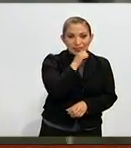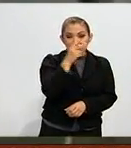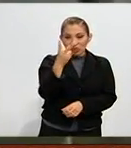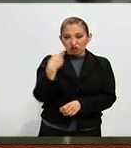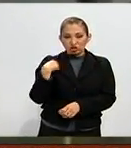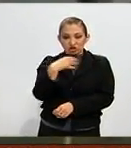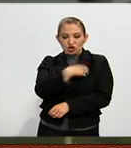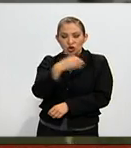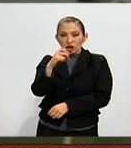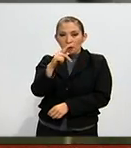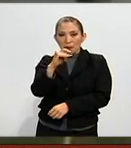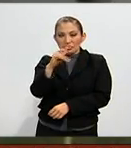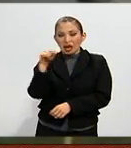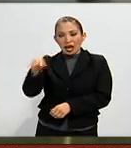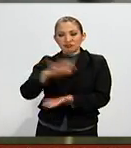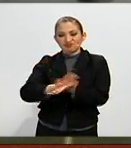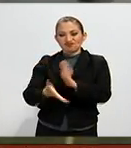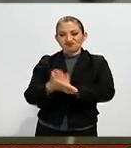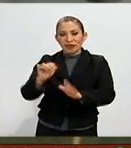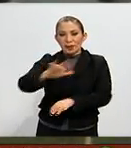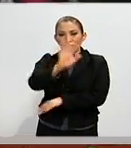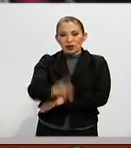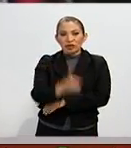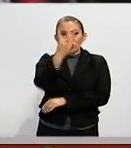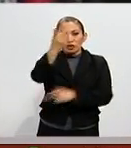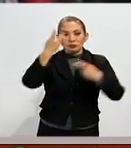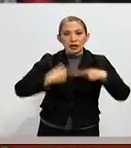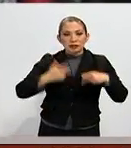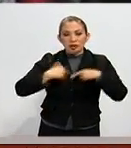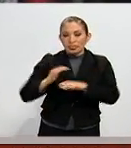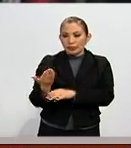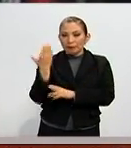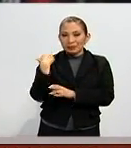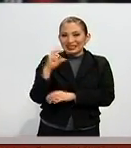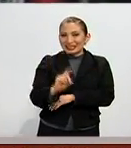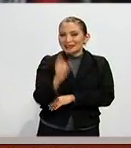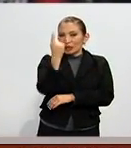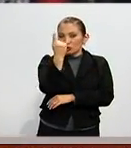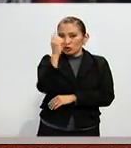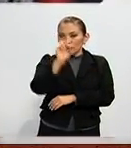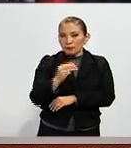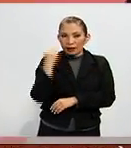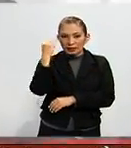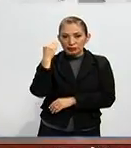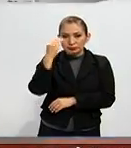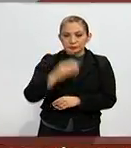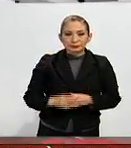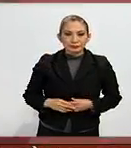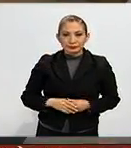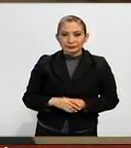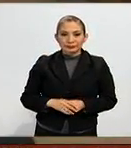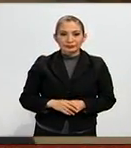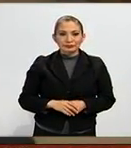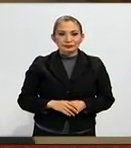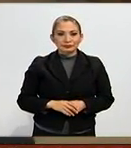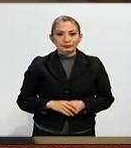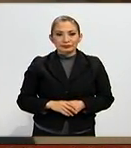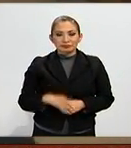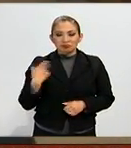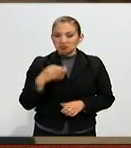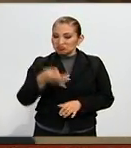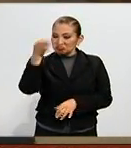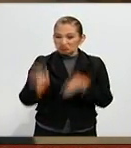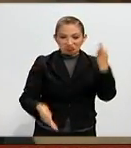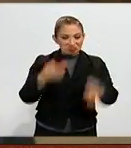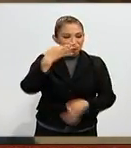2 comandantes, quienes están implicados en la muerte de 2 personas el pasado 31 de marzo. Por unanimidad,